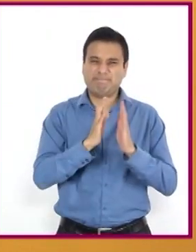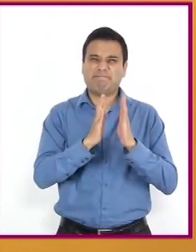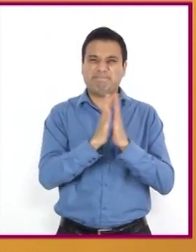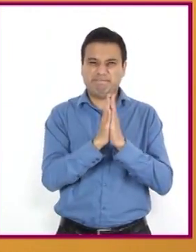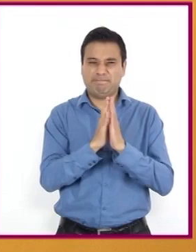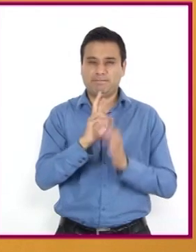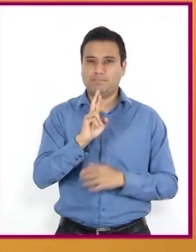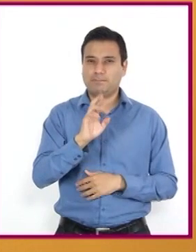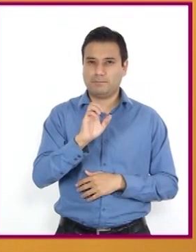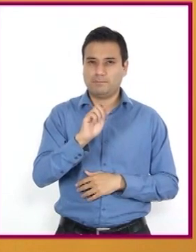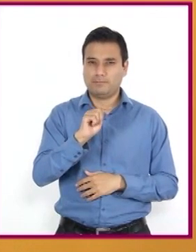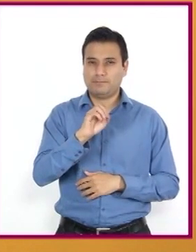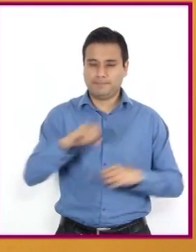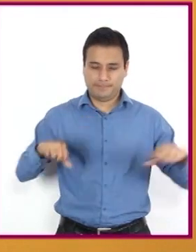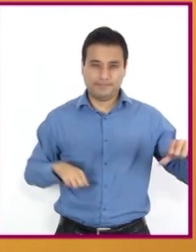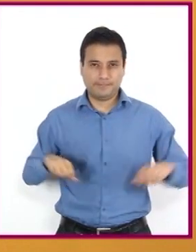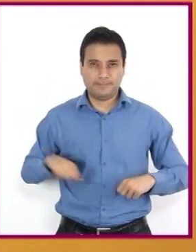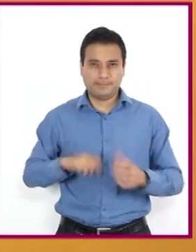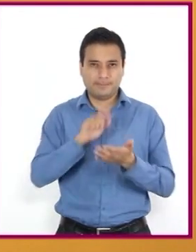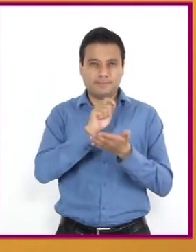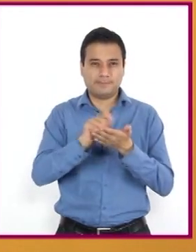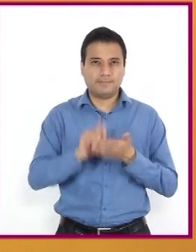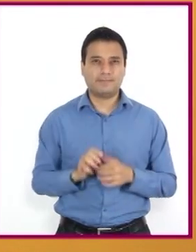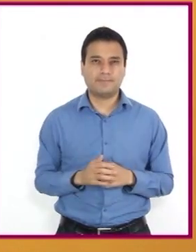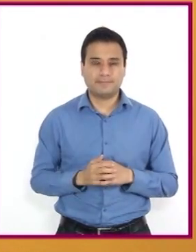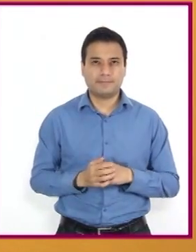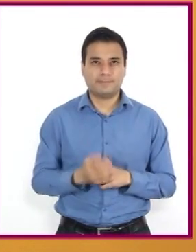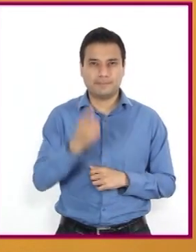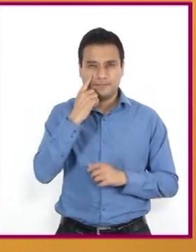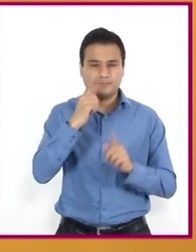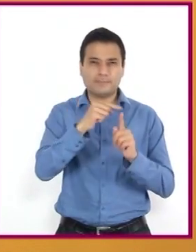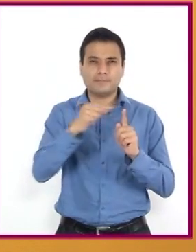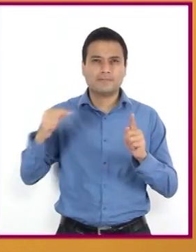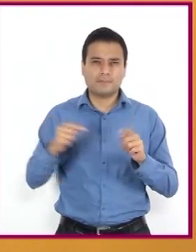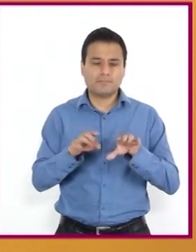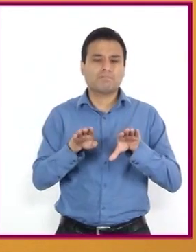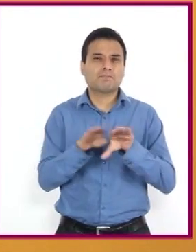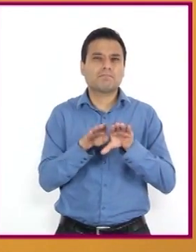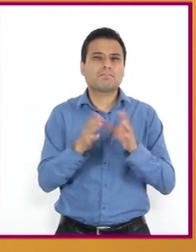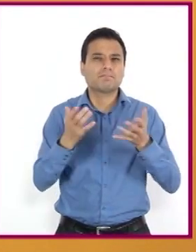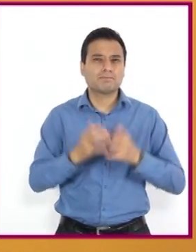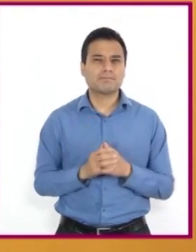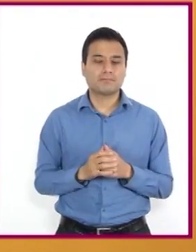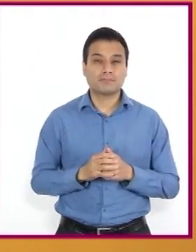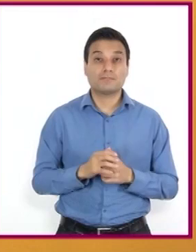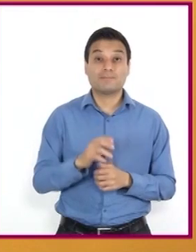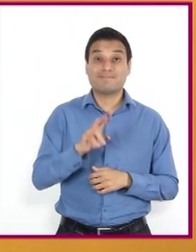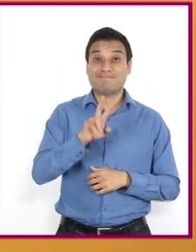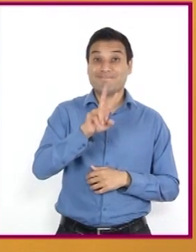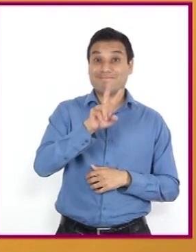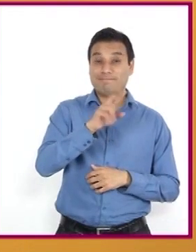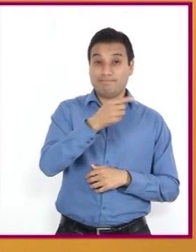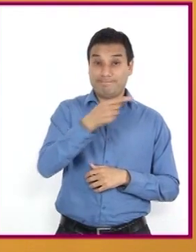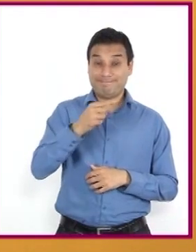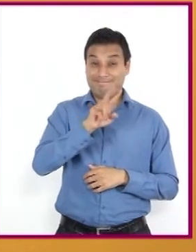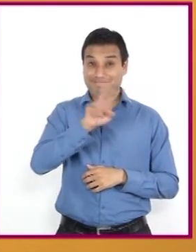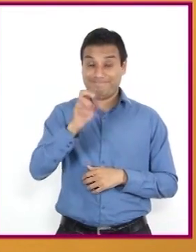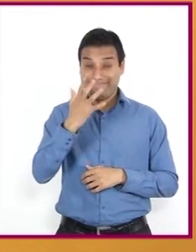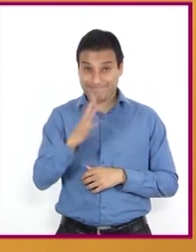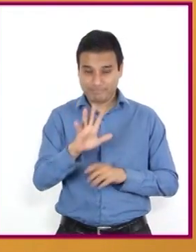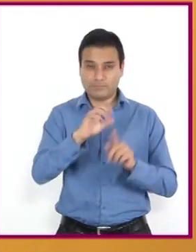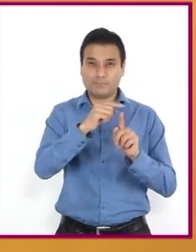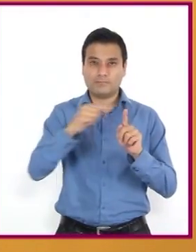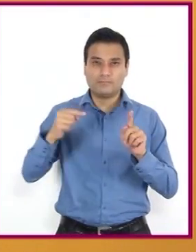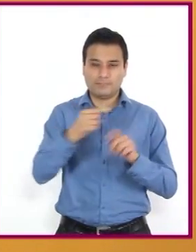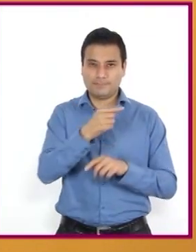el siguiente reto. ¿Cómo resolverían la siguiente división? A 210 negativo, divídanlo